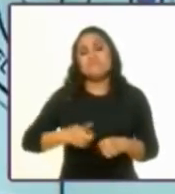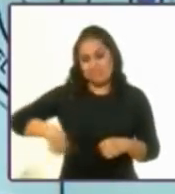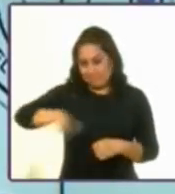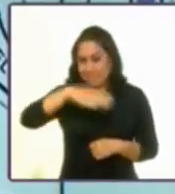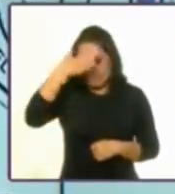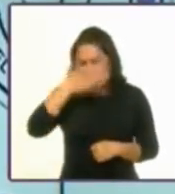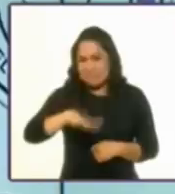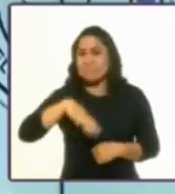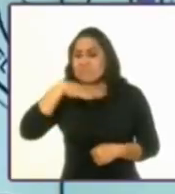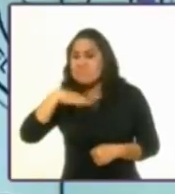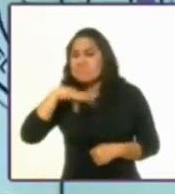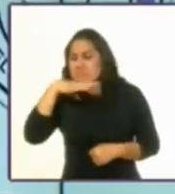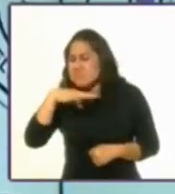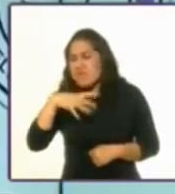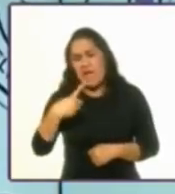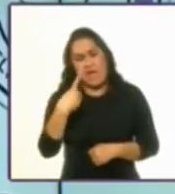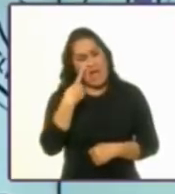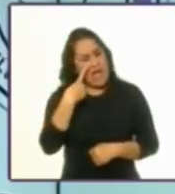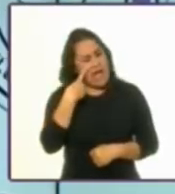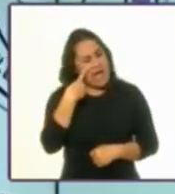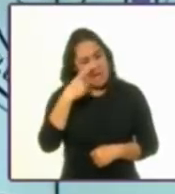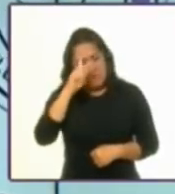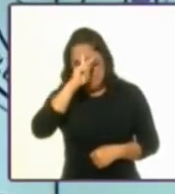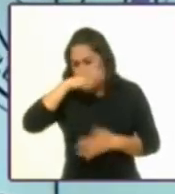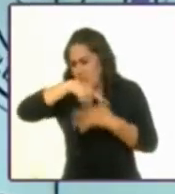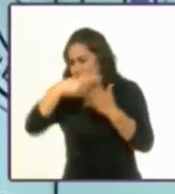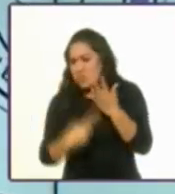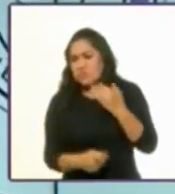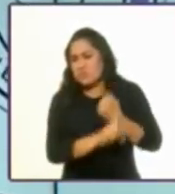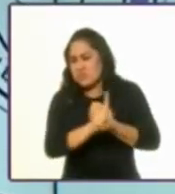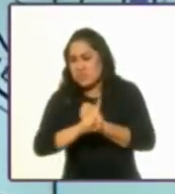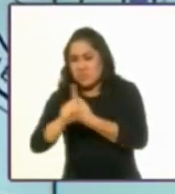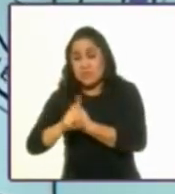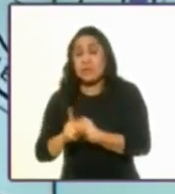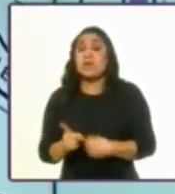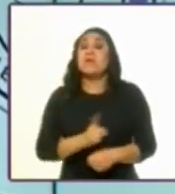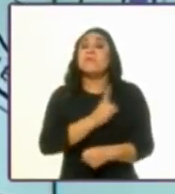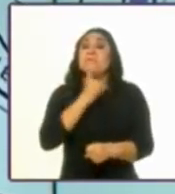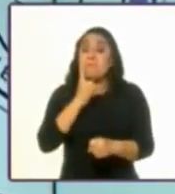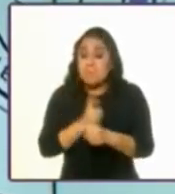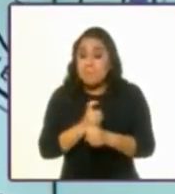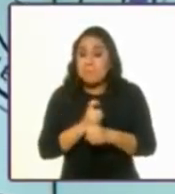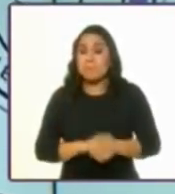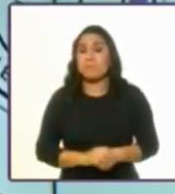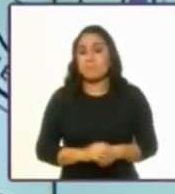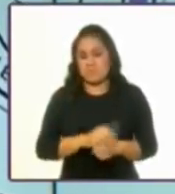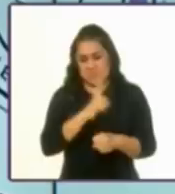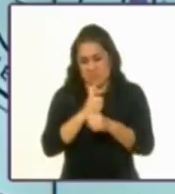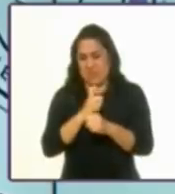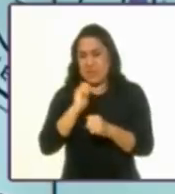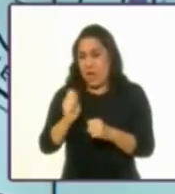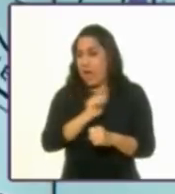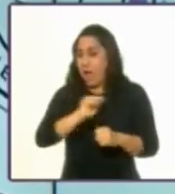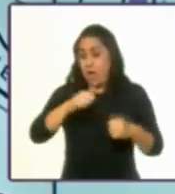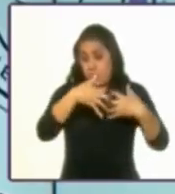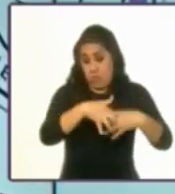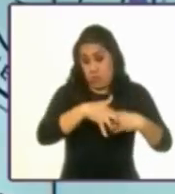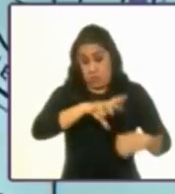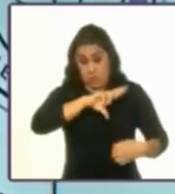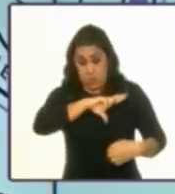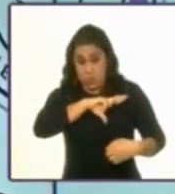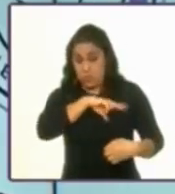corrupción es la madre de todos los males principalmente en la iniciativa privada su